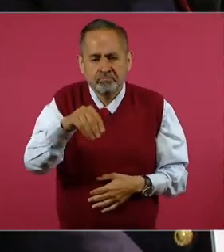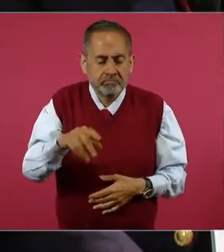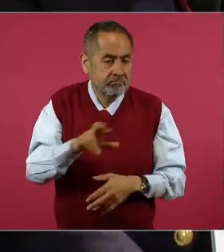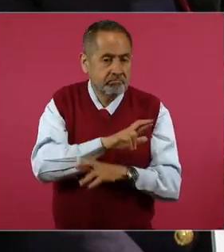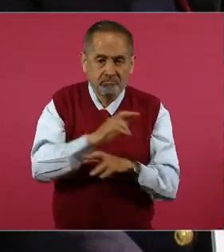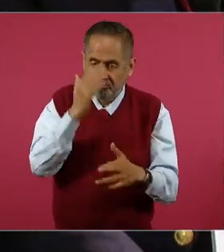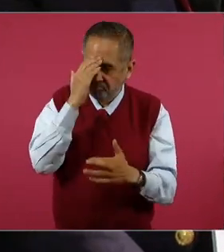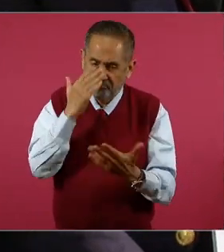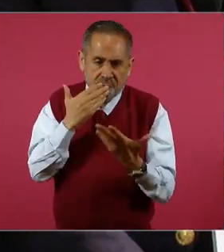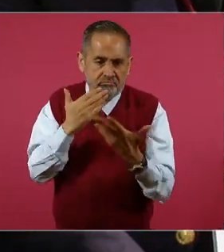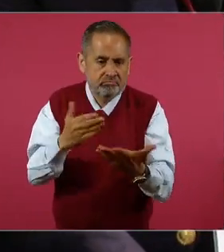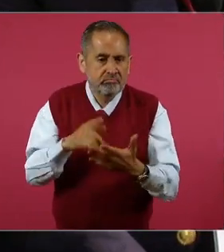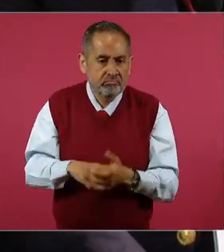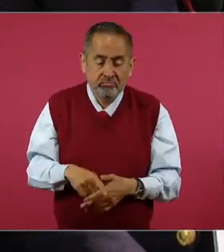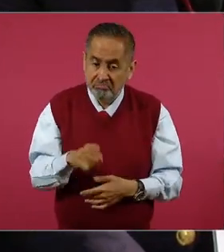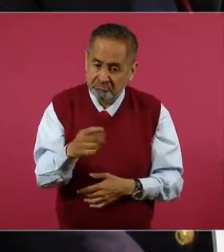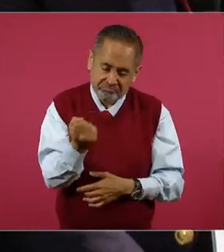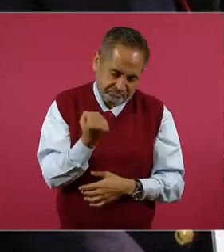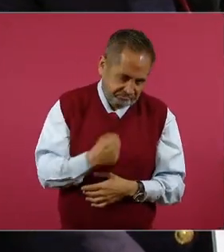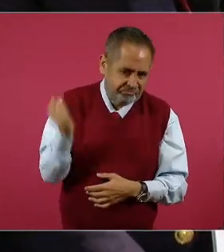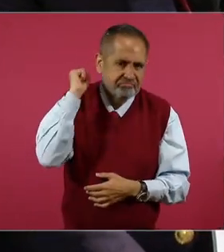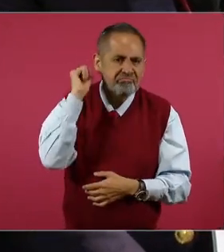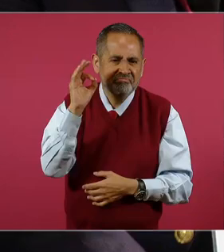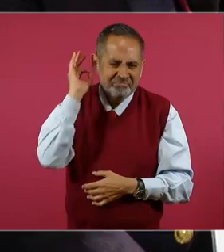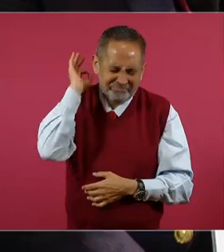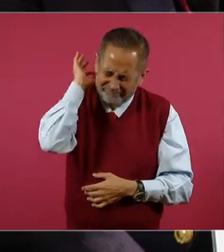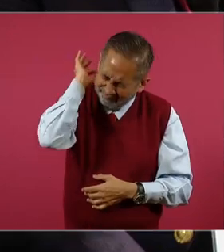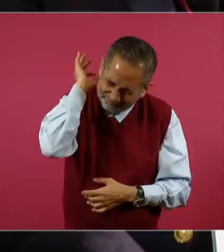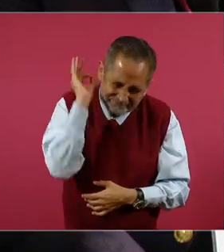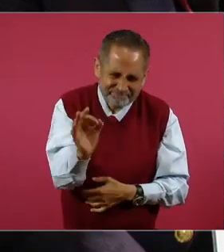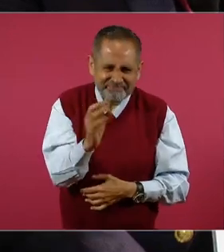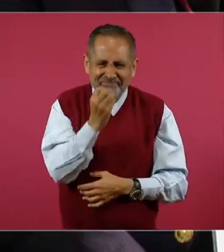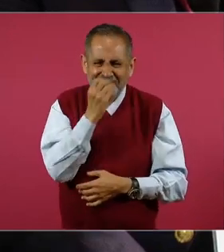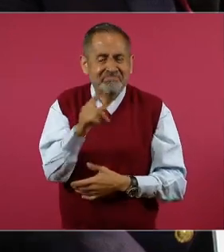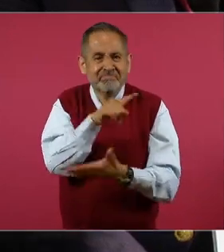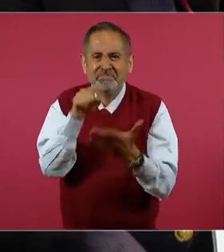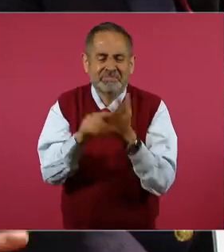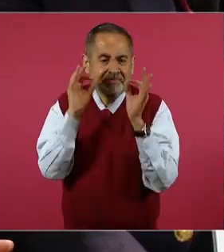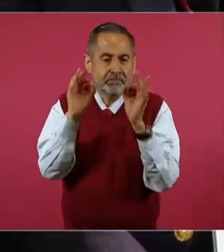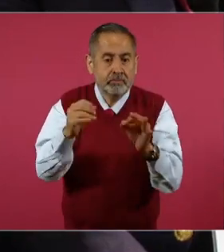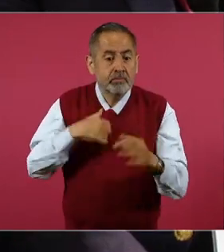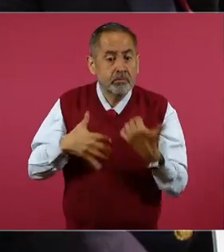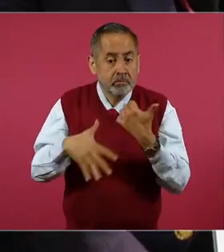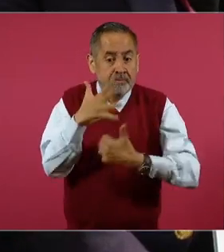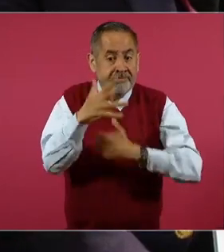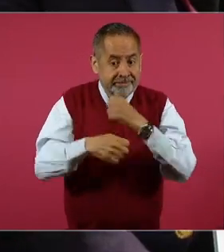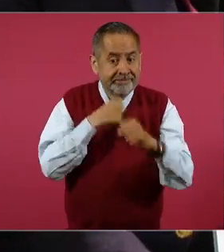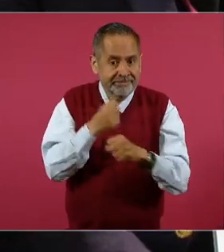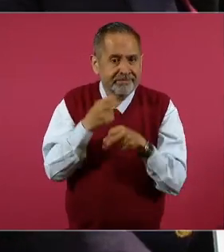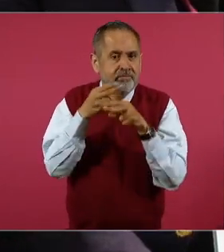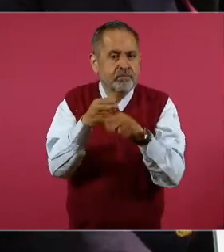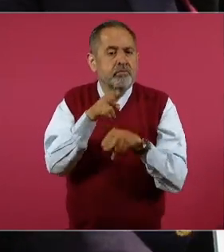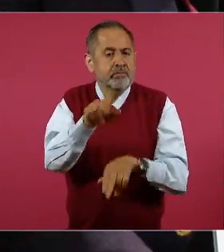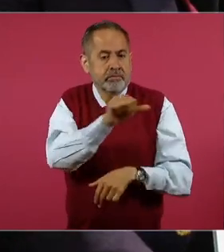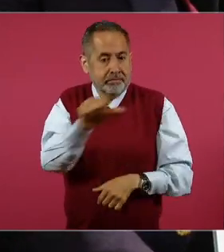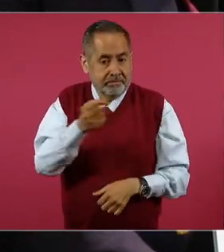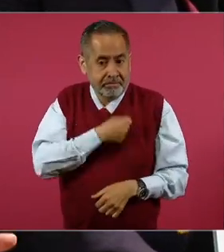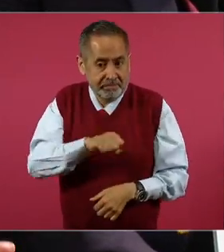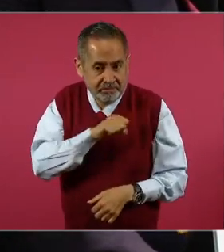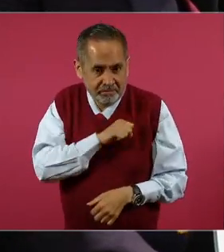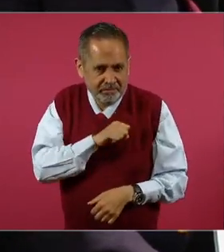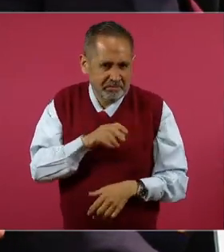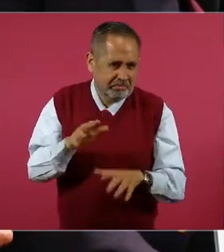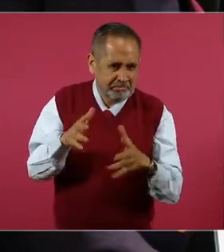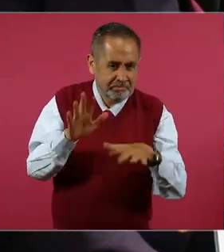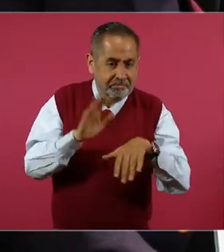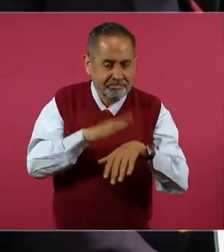que se la rifó, presidente. Está increíble. Yo llevo 15 años haciendo periodismo de salud. No llevo más